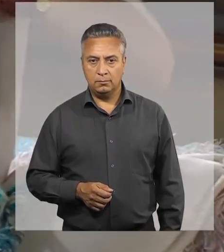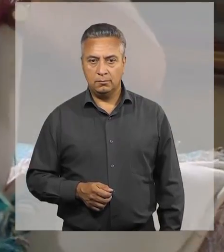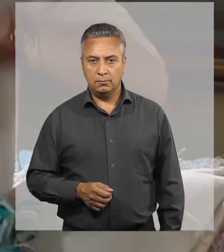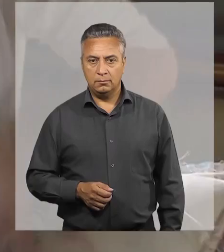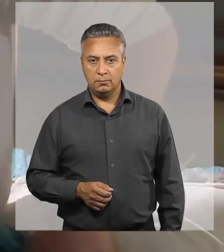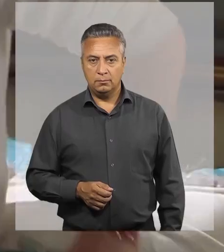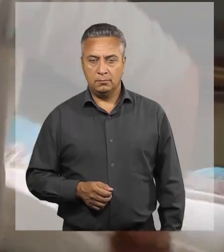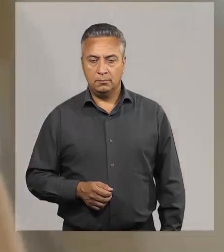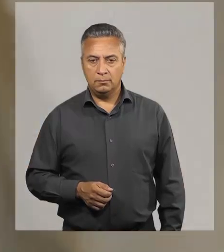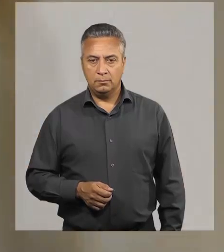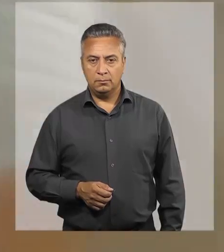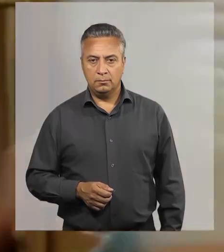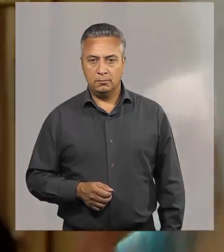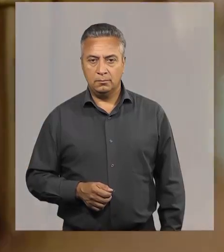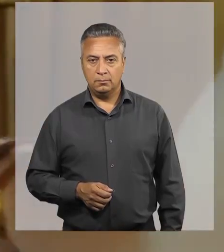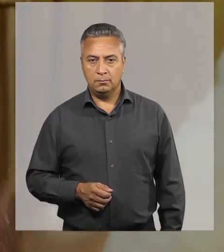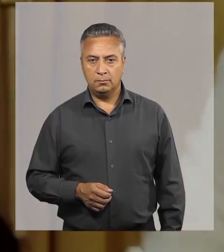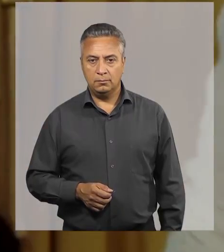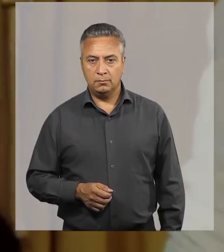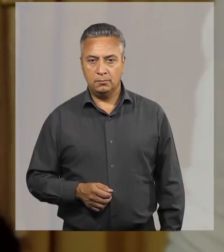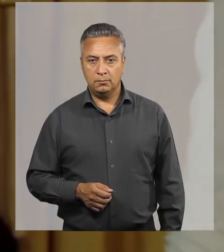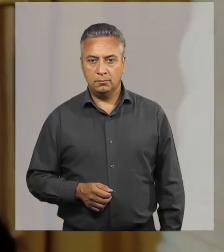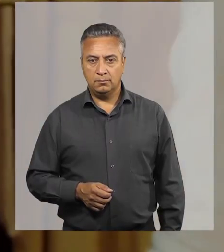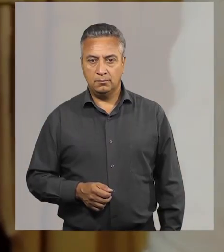está ocupada.